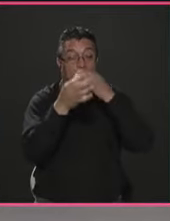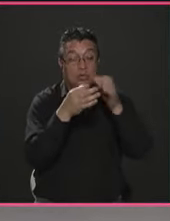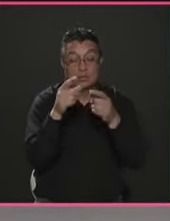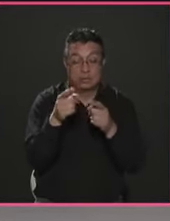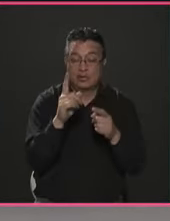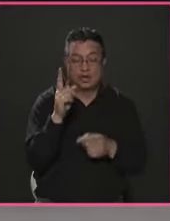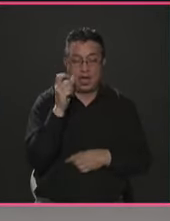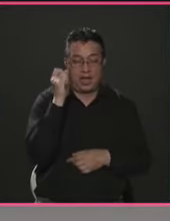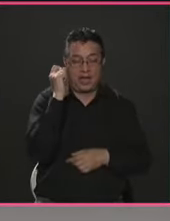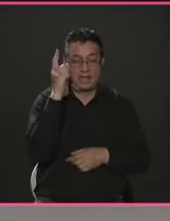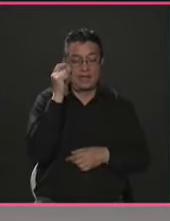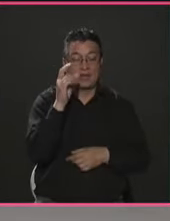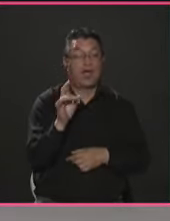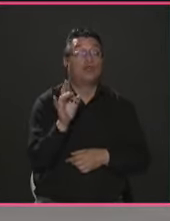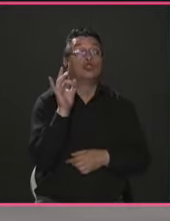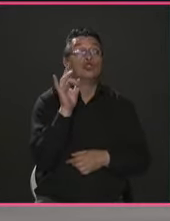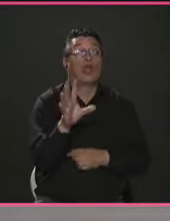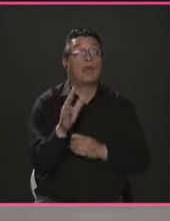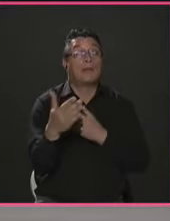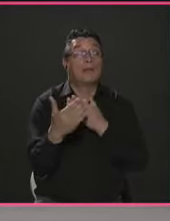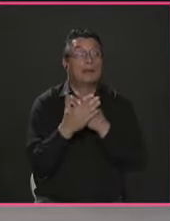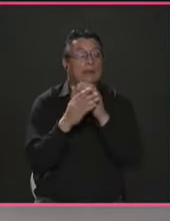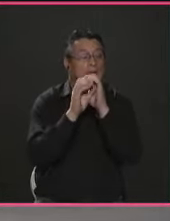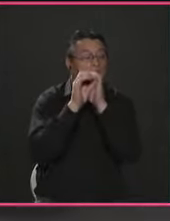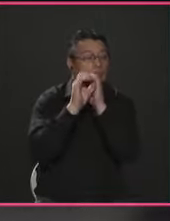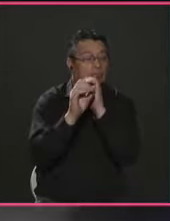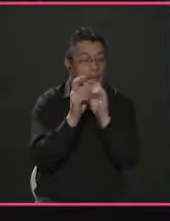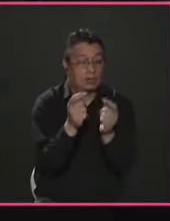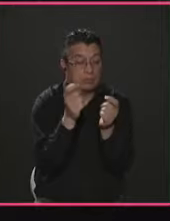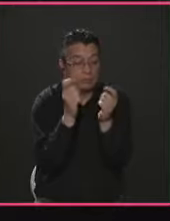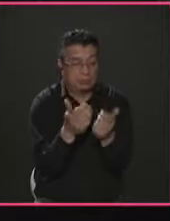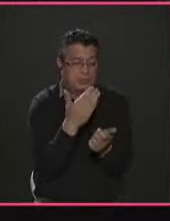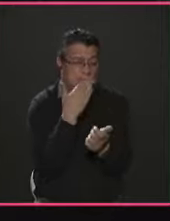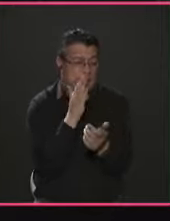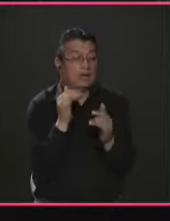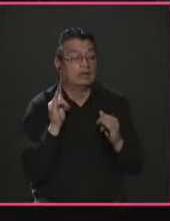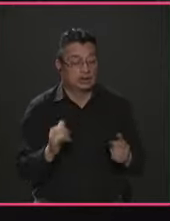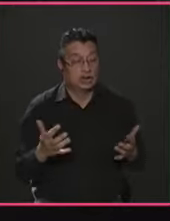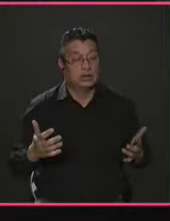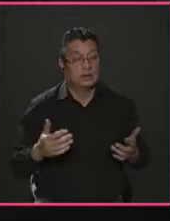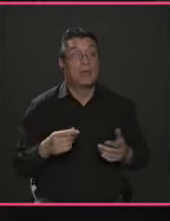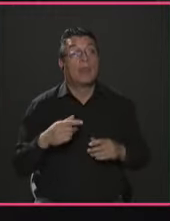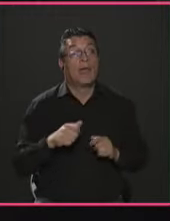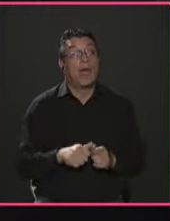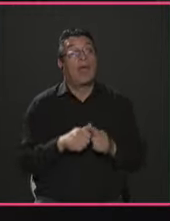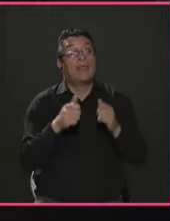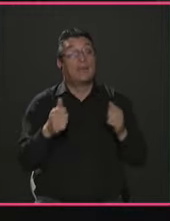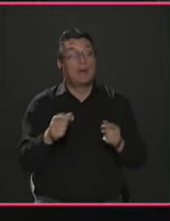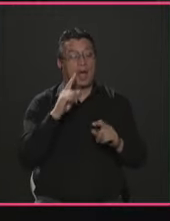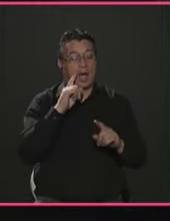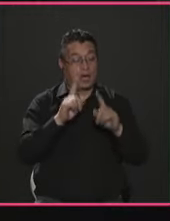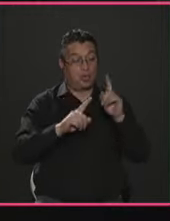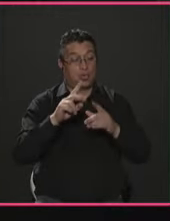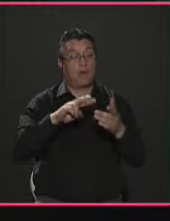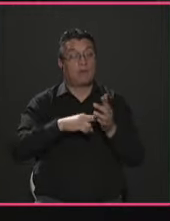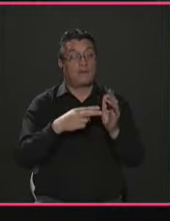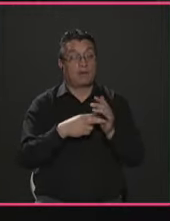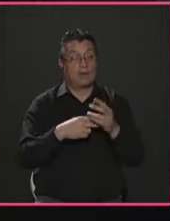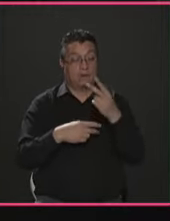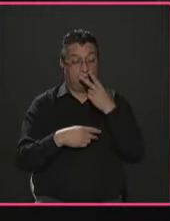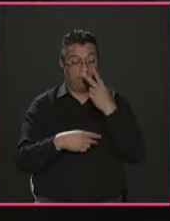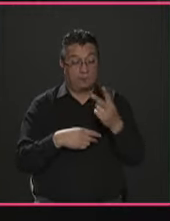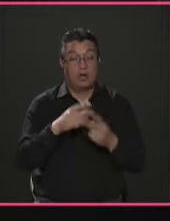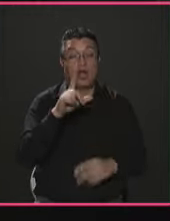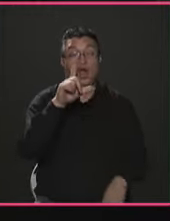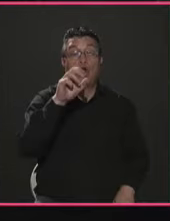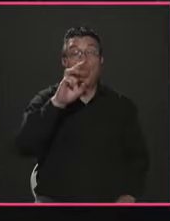entendiendo lo que está haciendo solamente prediciendo lo que pasa es que lo predice muy bien ya y de hecho es más incluso tiene algunos problemitas fíjense le voy a pasar a mi